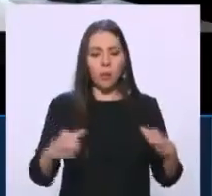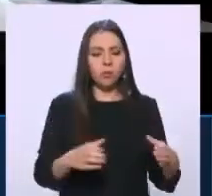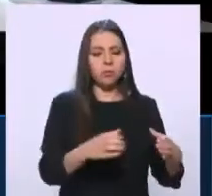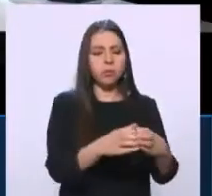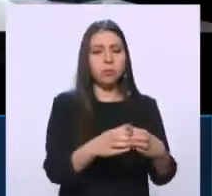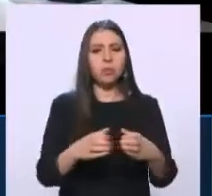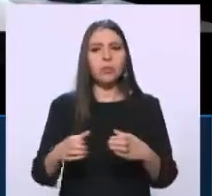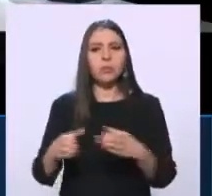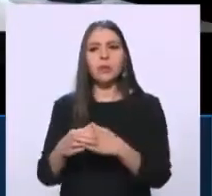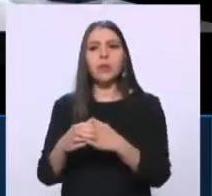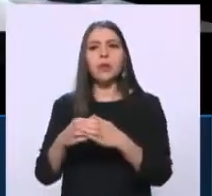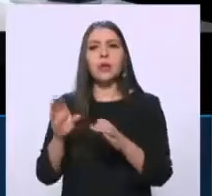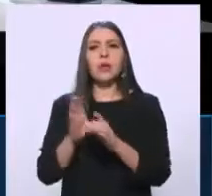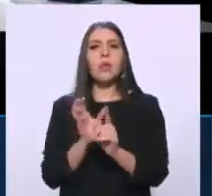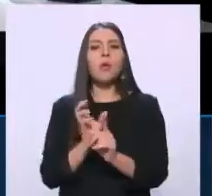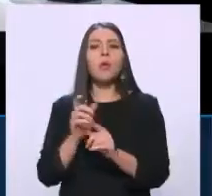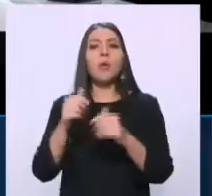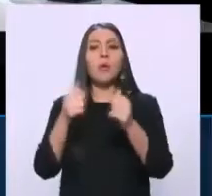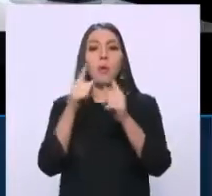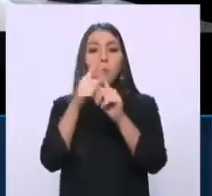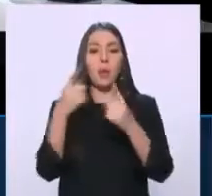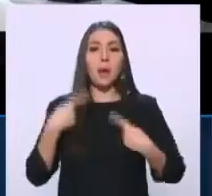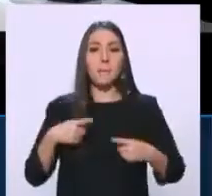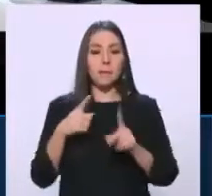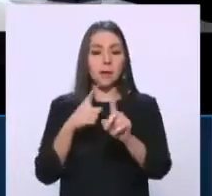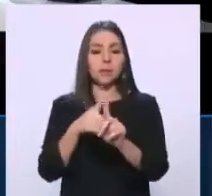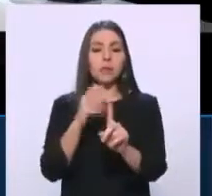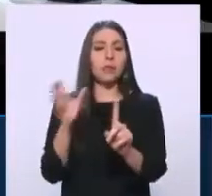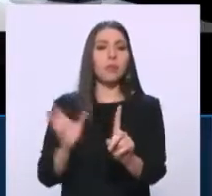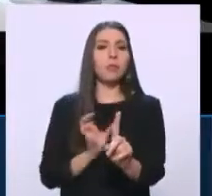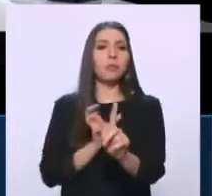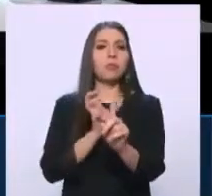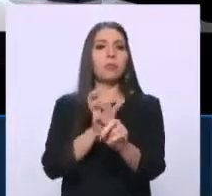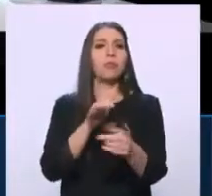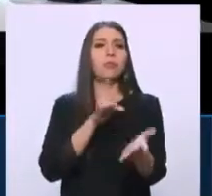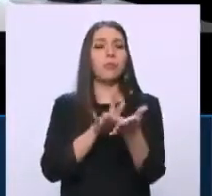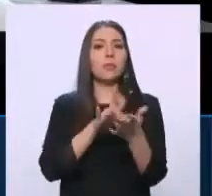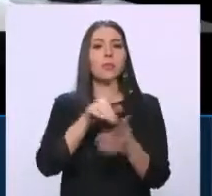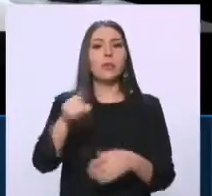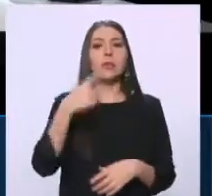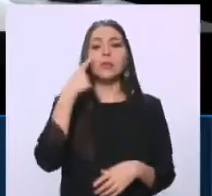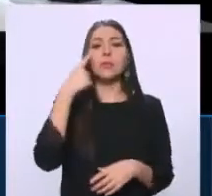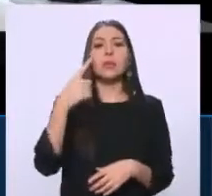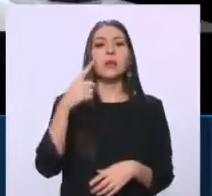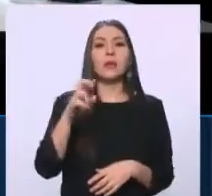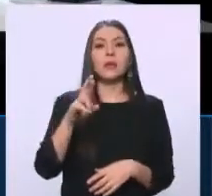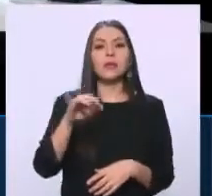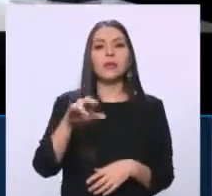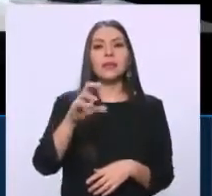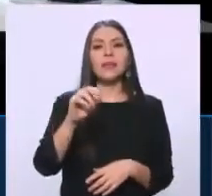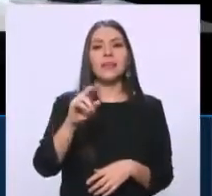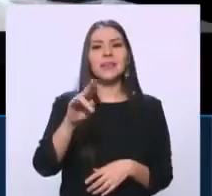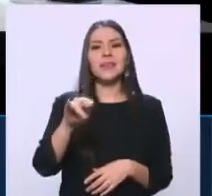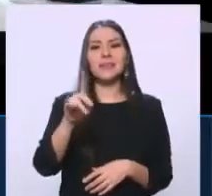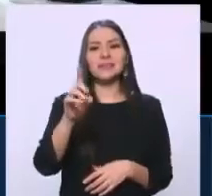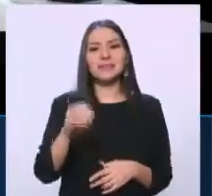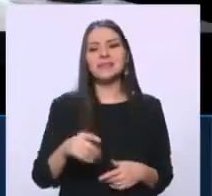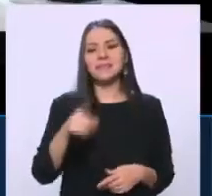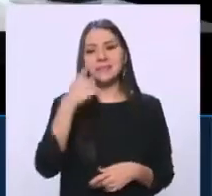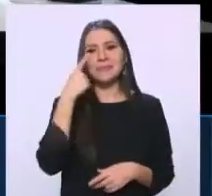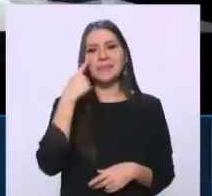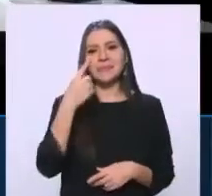de cierto individuo o movimiento. Esto se ve claramente también en Reino Unido. Boris Johnson, el actual primer